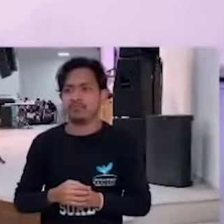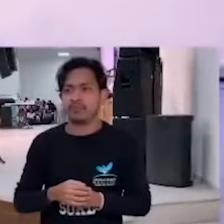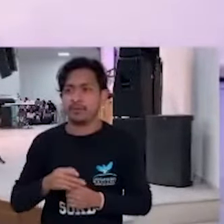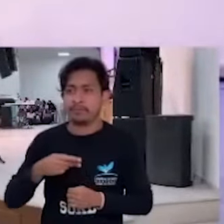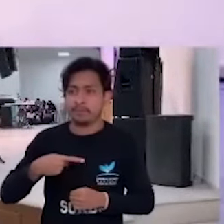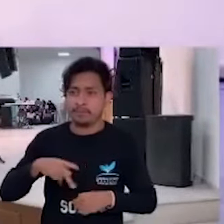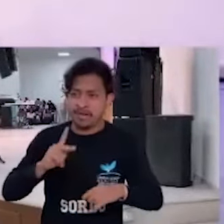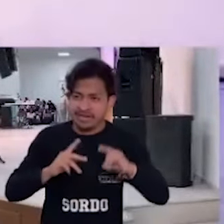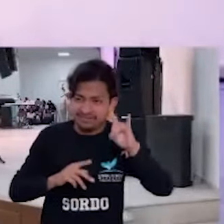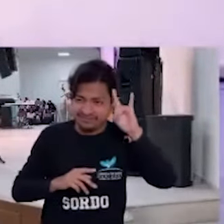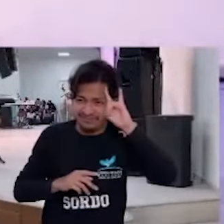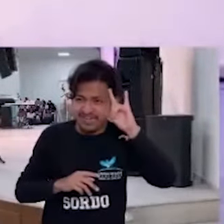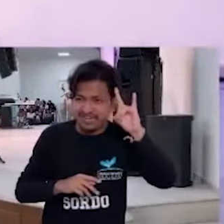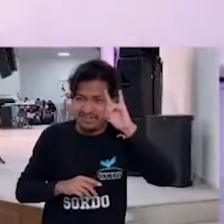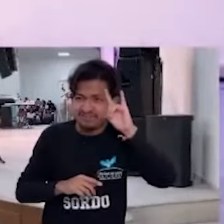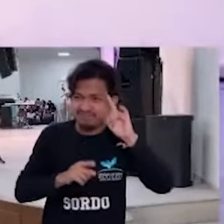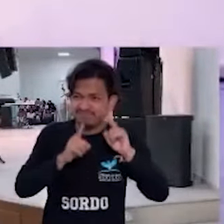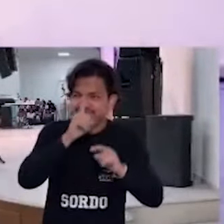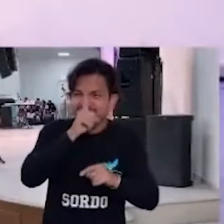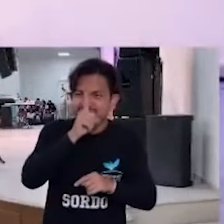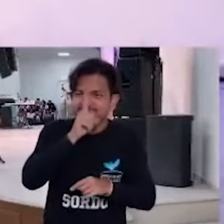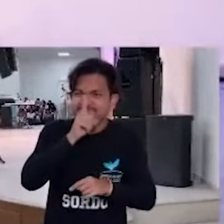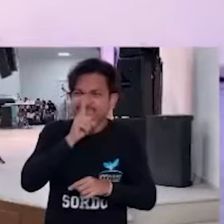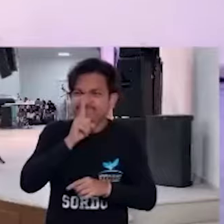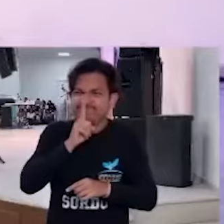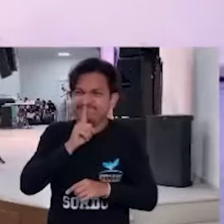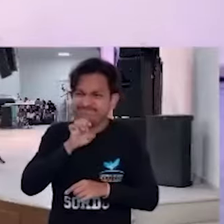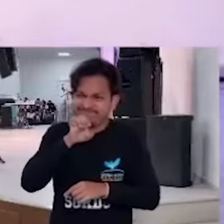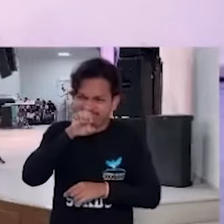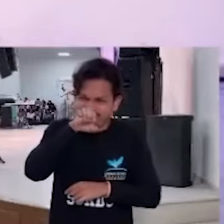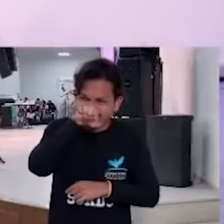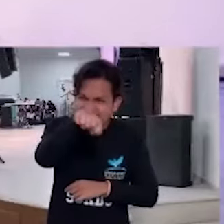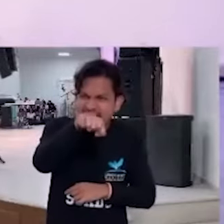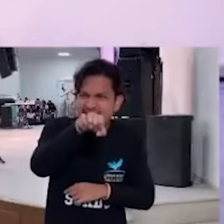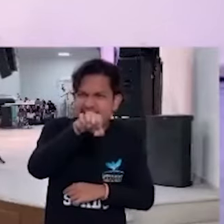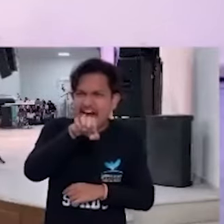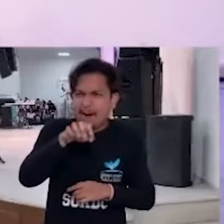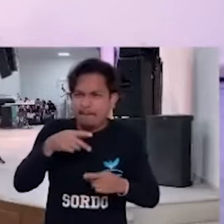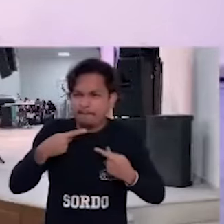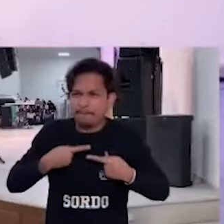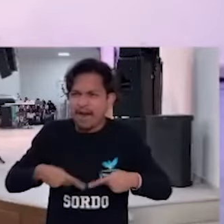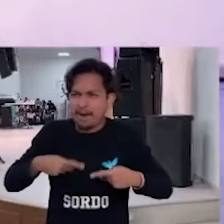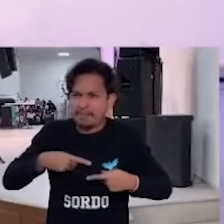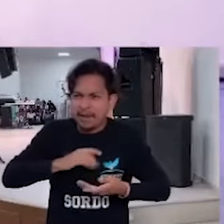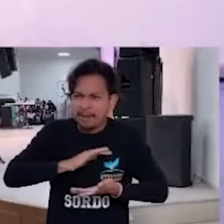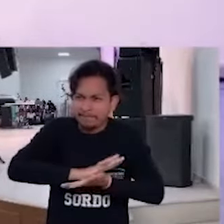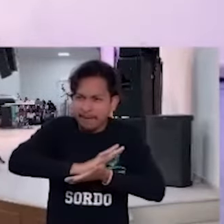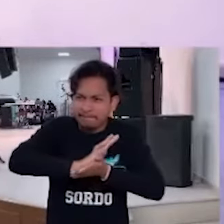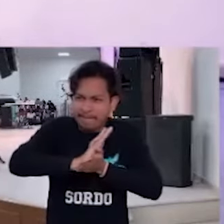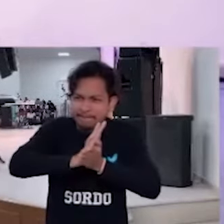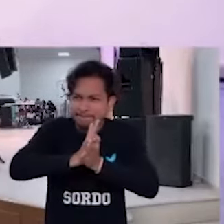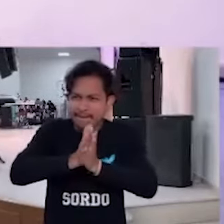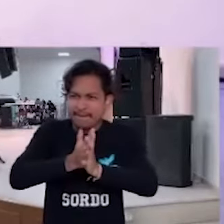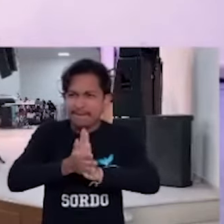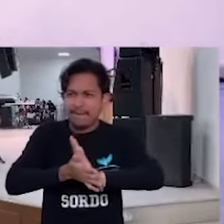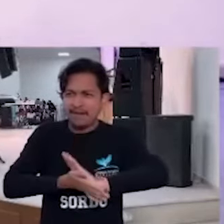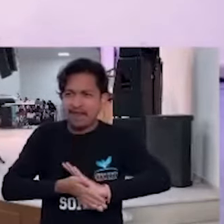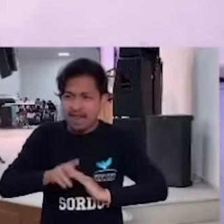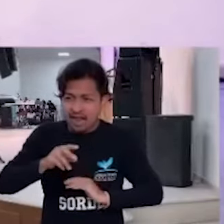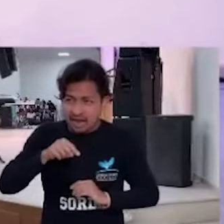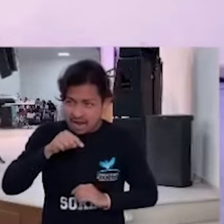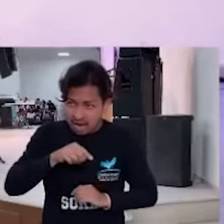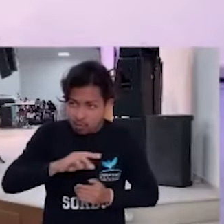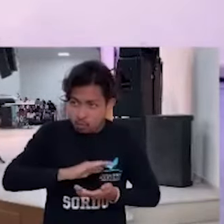él engaña con astucia. O sea, él cambia la verdad por mentira, y eso es el engaño. O sea, el manejar verdades